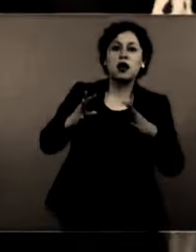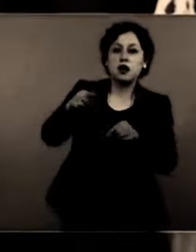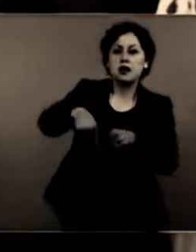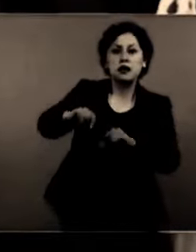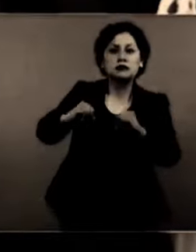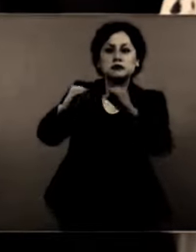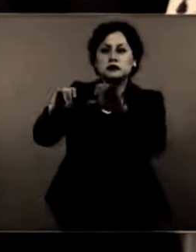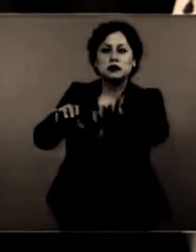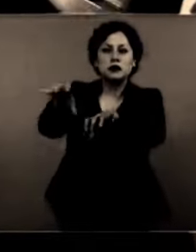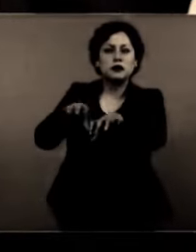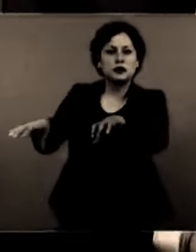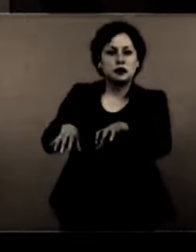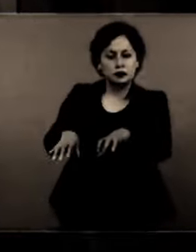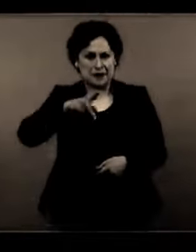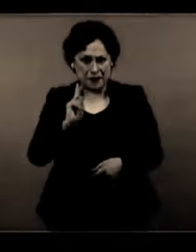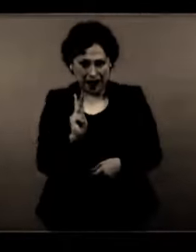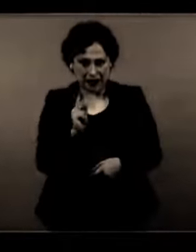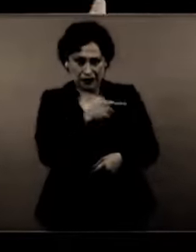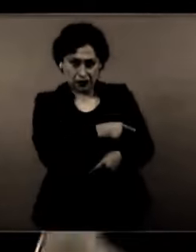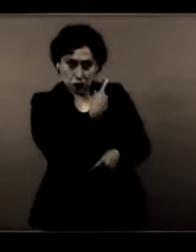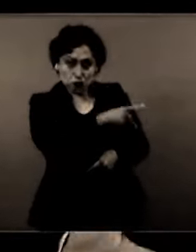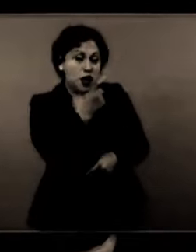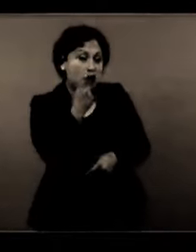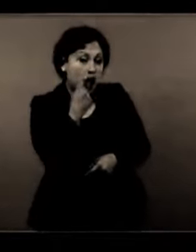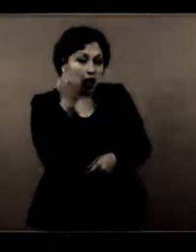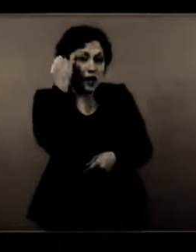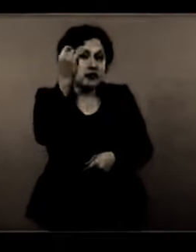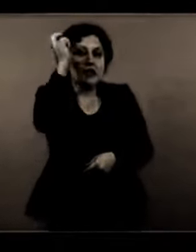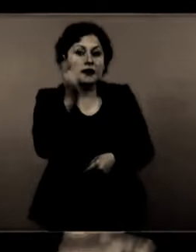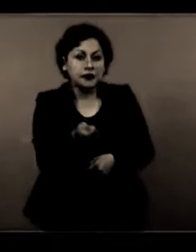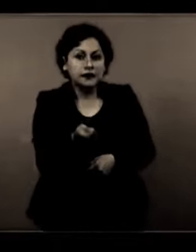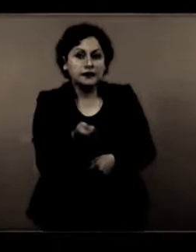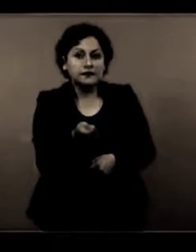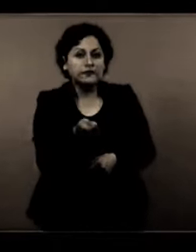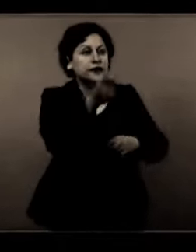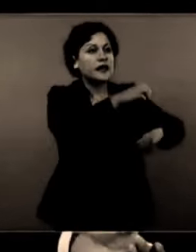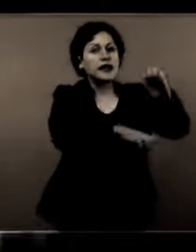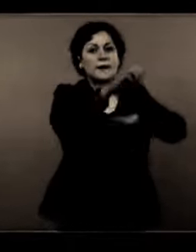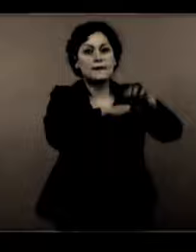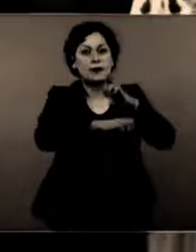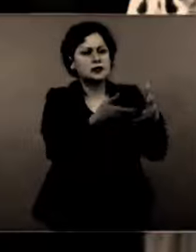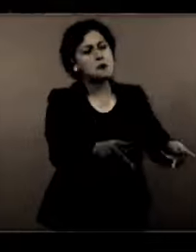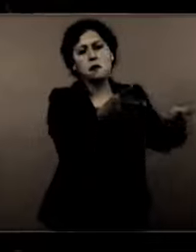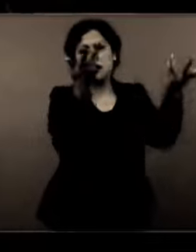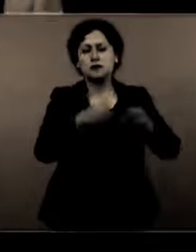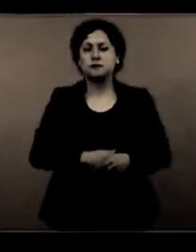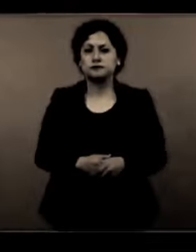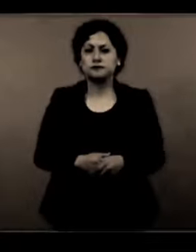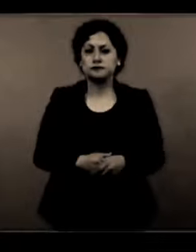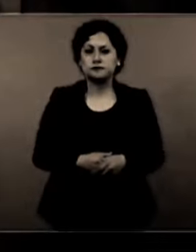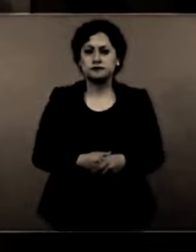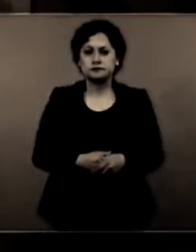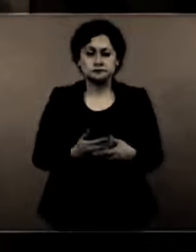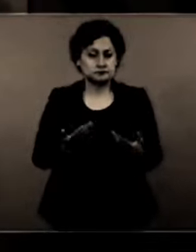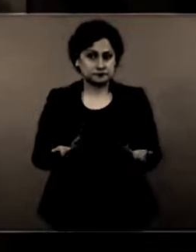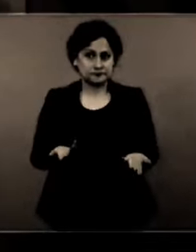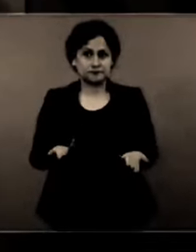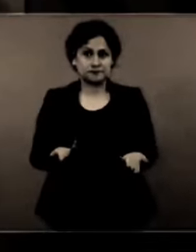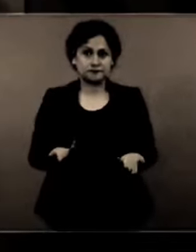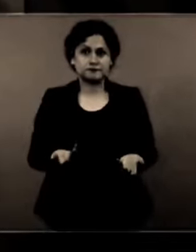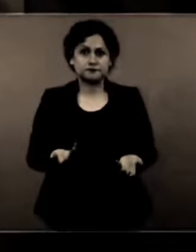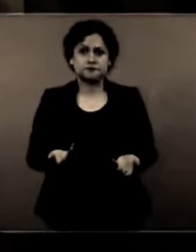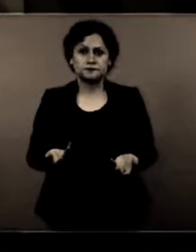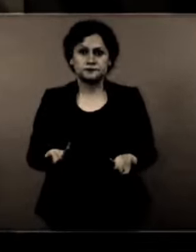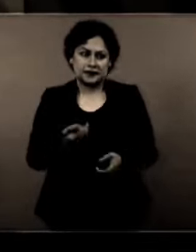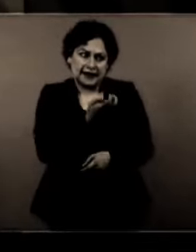querían no eran los privados, sino los públicos. Acabar con la Comisión Federal, acabar con Pemex. Entonces,